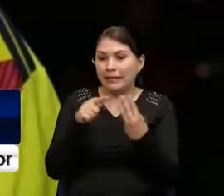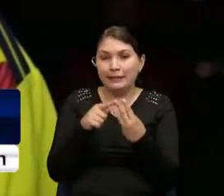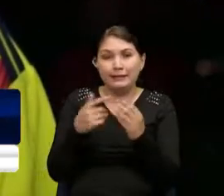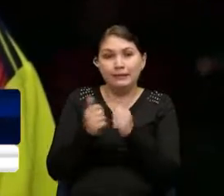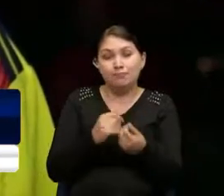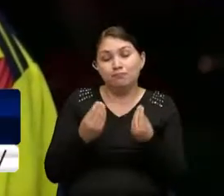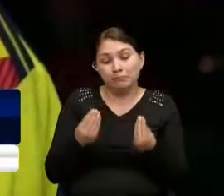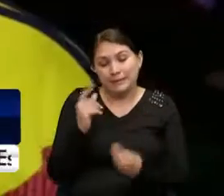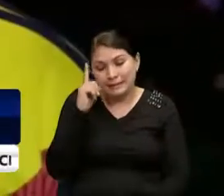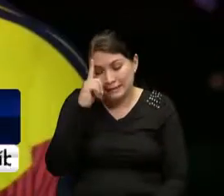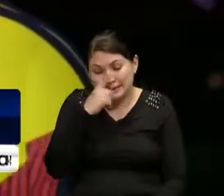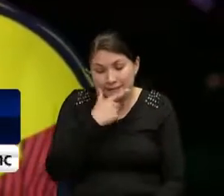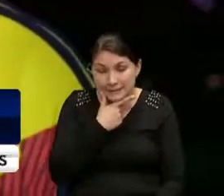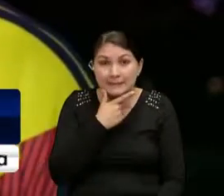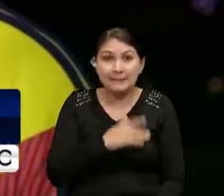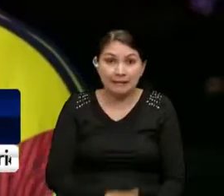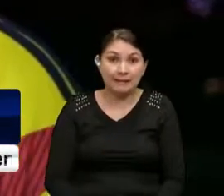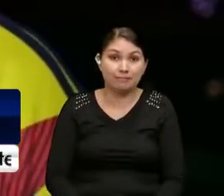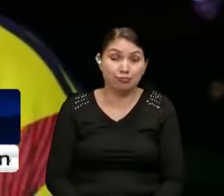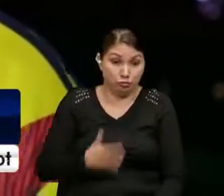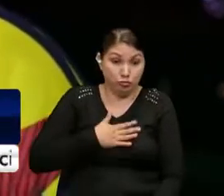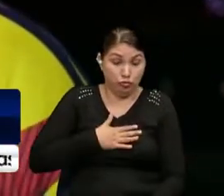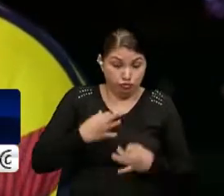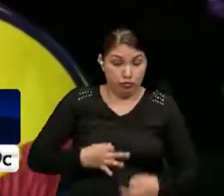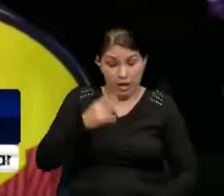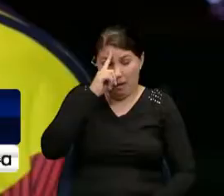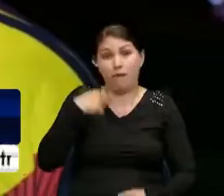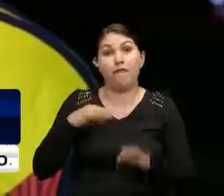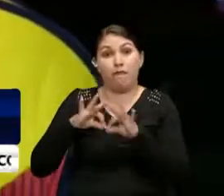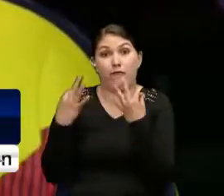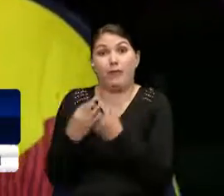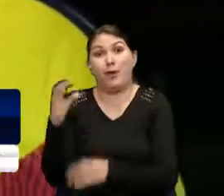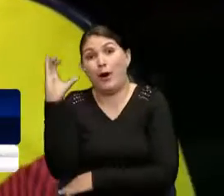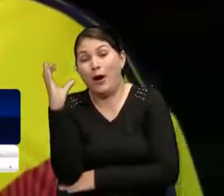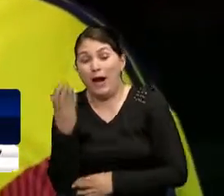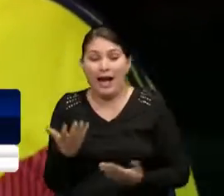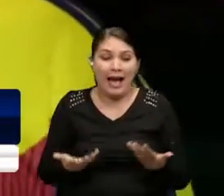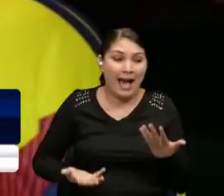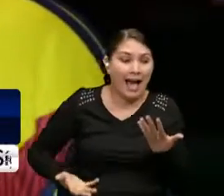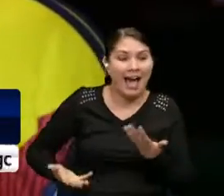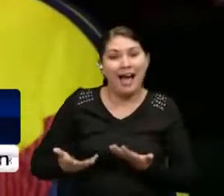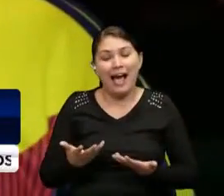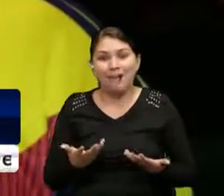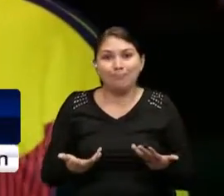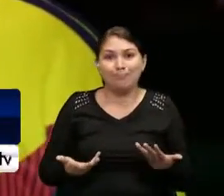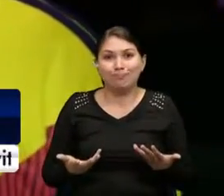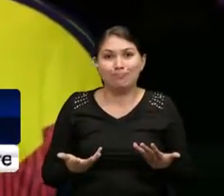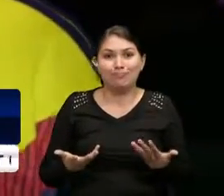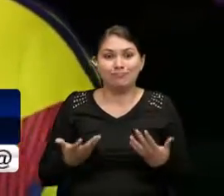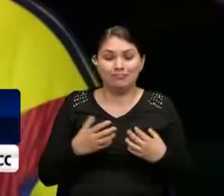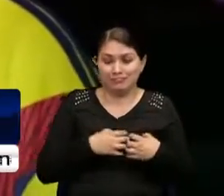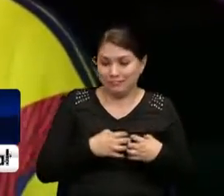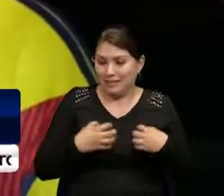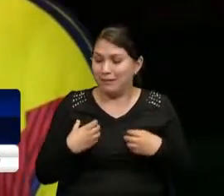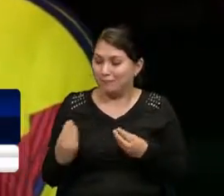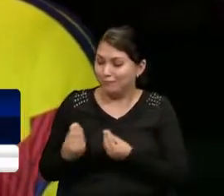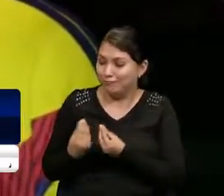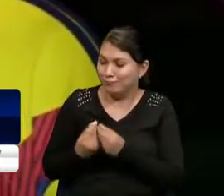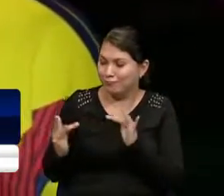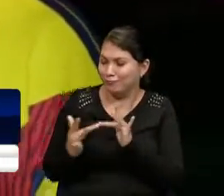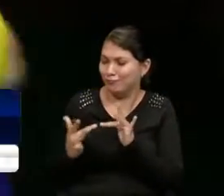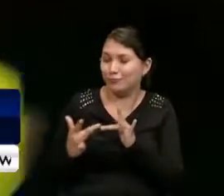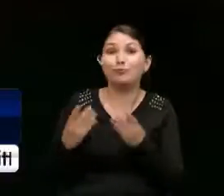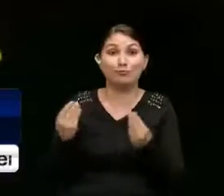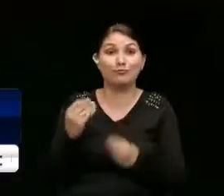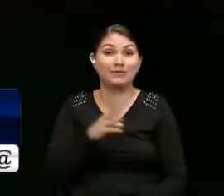tristeza para vitaminas colombiana entonces de verdad conviviendo mucho con ellos todo